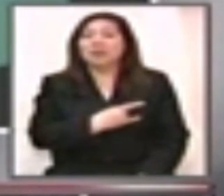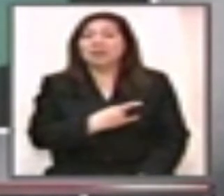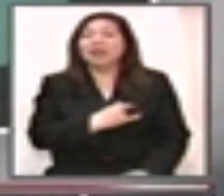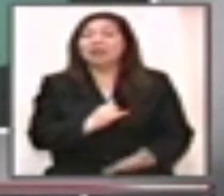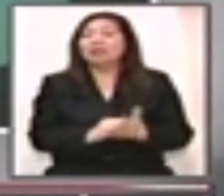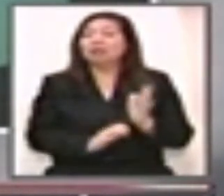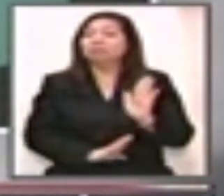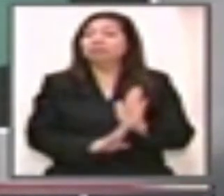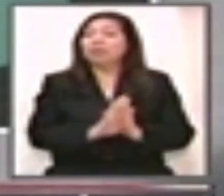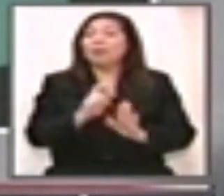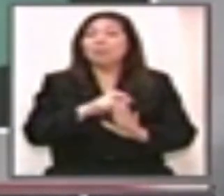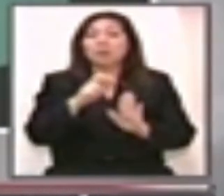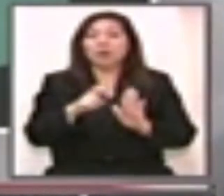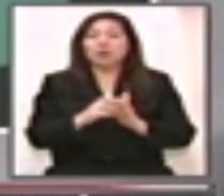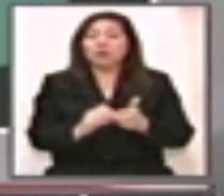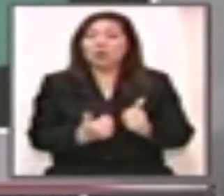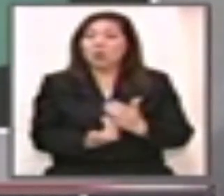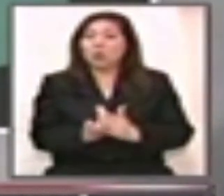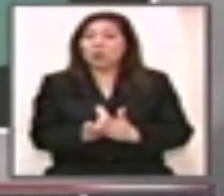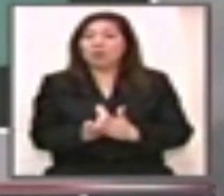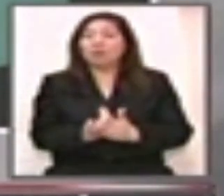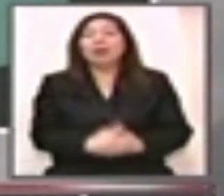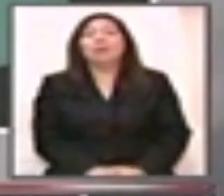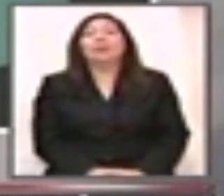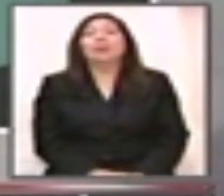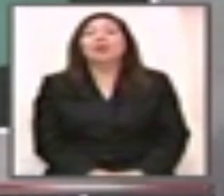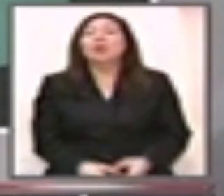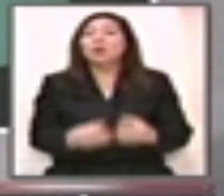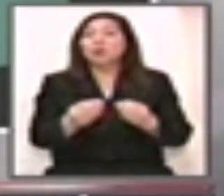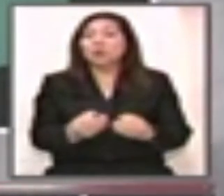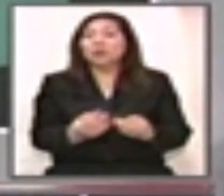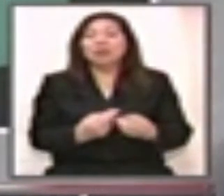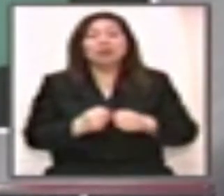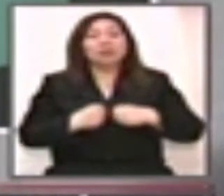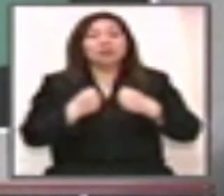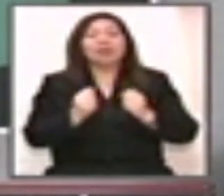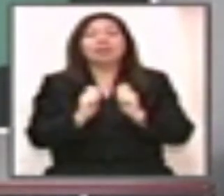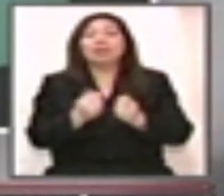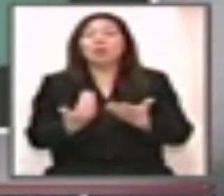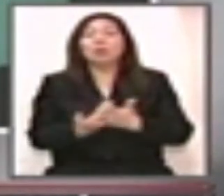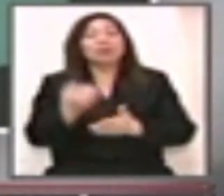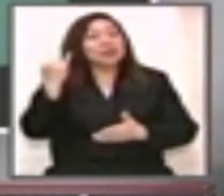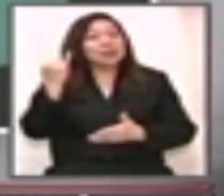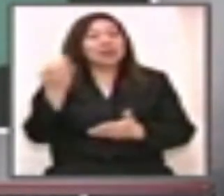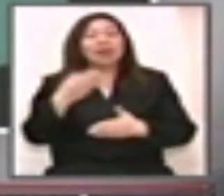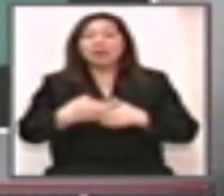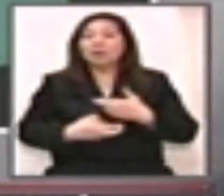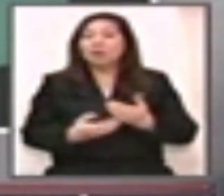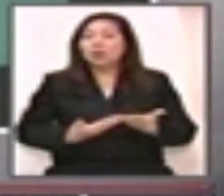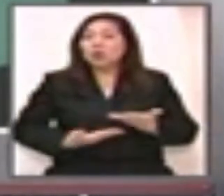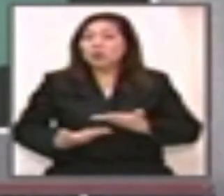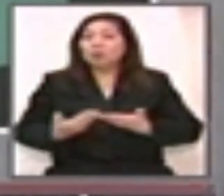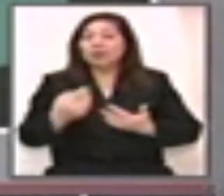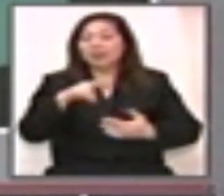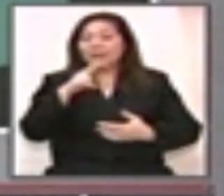que destacan por proyectos innovadores que logran justamente revolucionar o dar nuevas ideas a la evolución del comercio